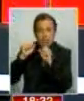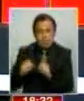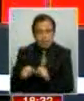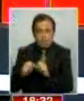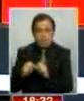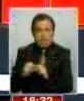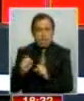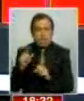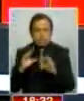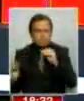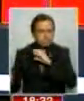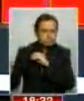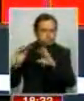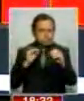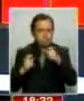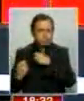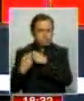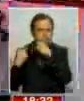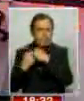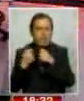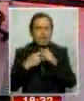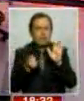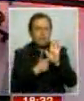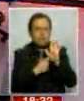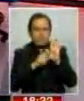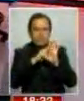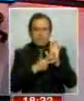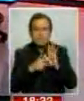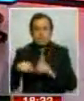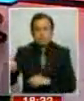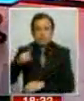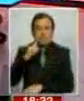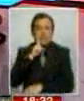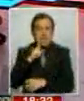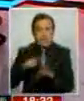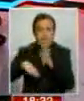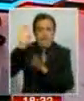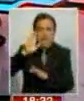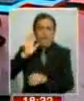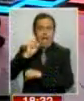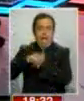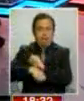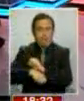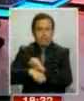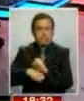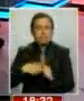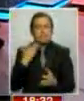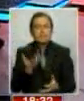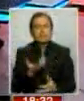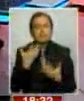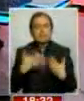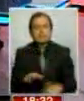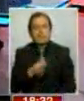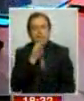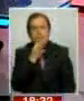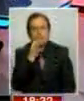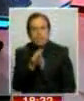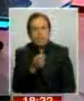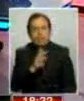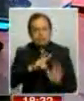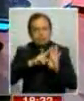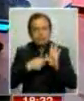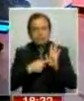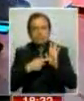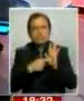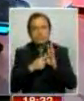un poco de ruido en la discusión de esta reforma tributaria, pero ustedes tienen la mayoría para aprobarla? Y se ha planteado una reforma y una